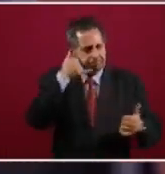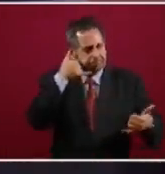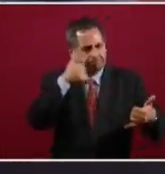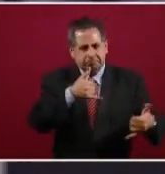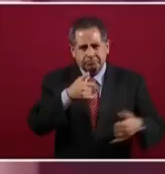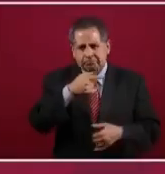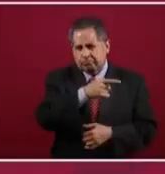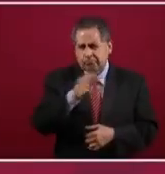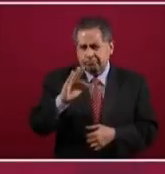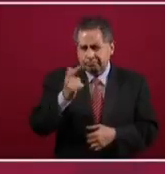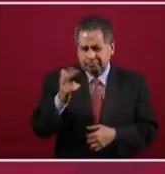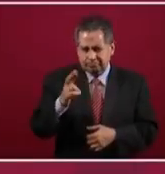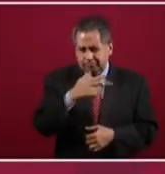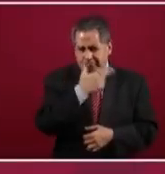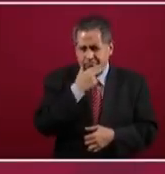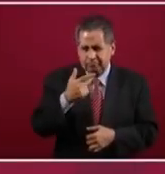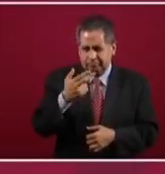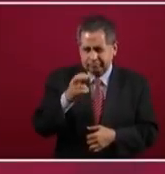con el fiscal?